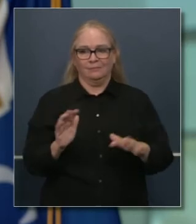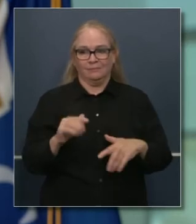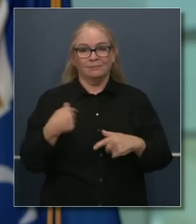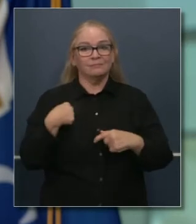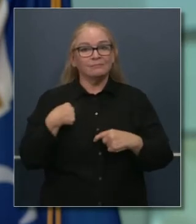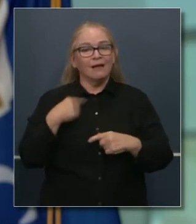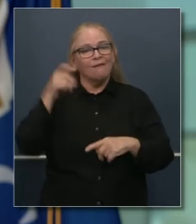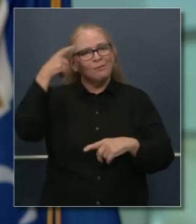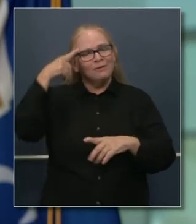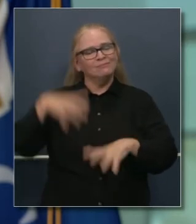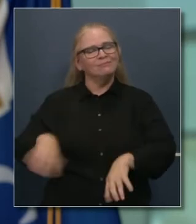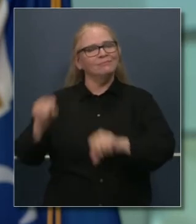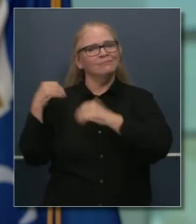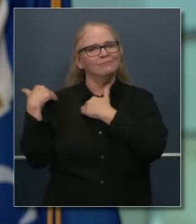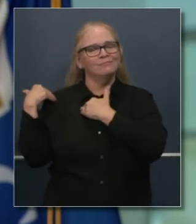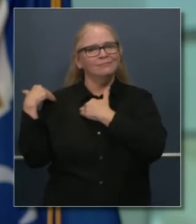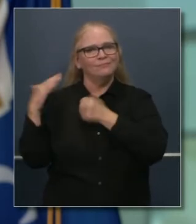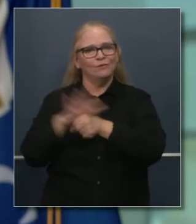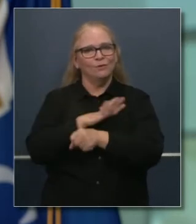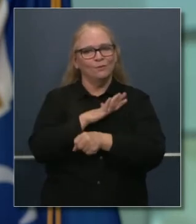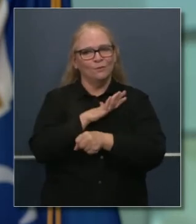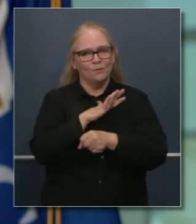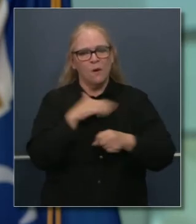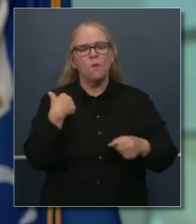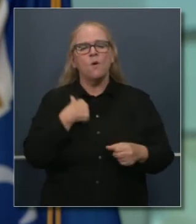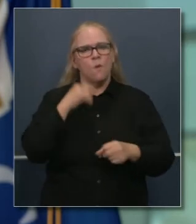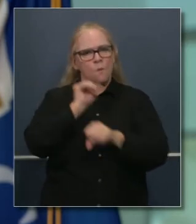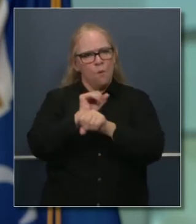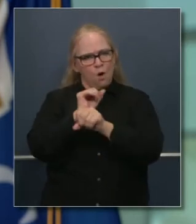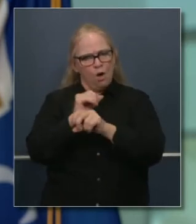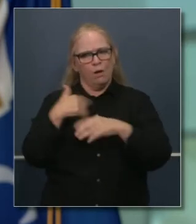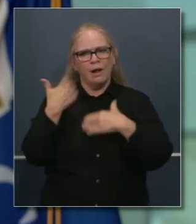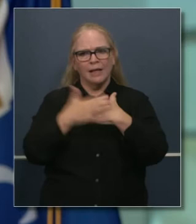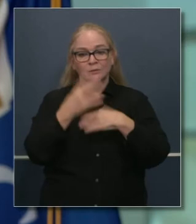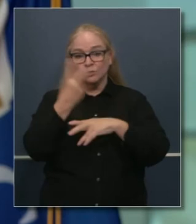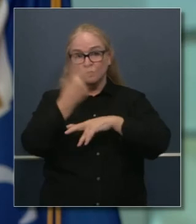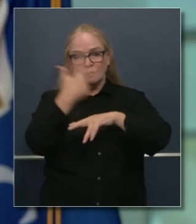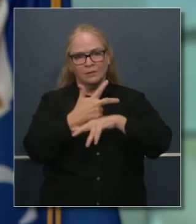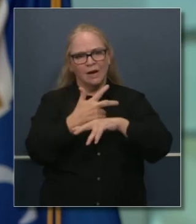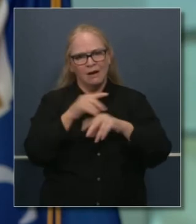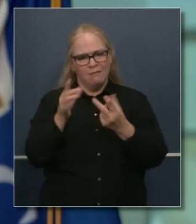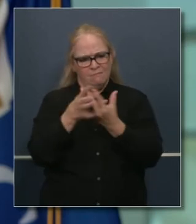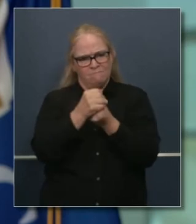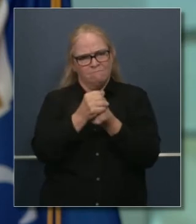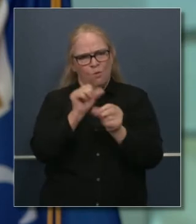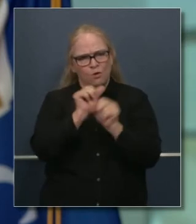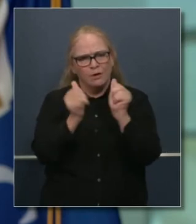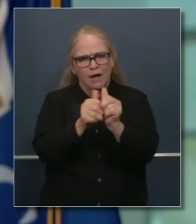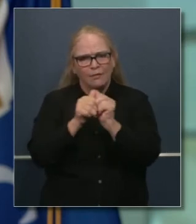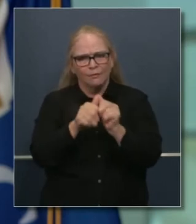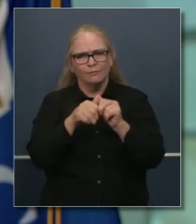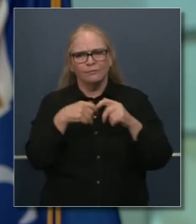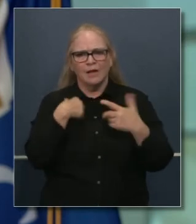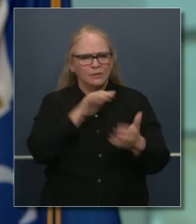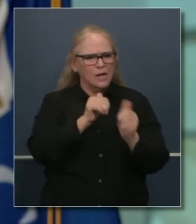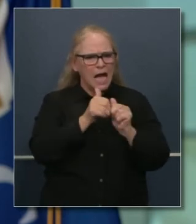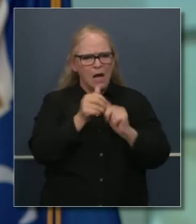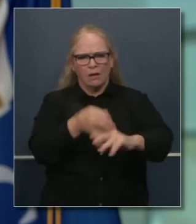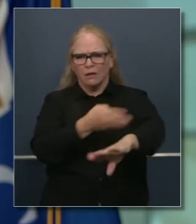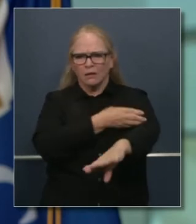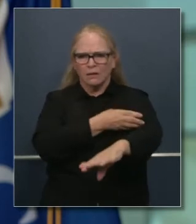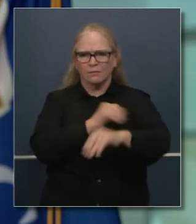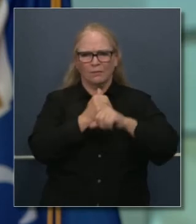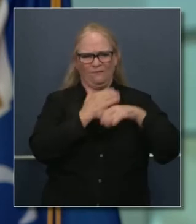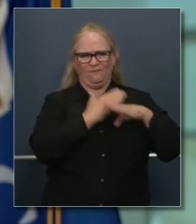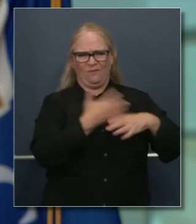esta cuestión lo más pronto posible para mitigar estos impactos en las próximas 72 horas y más allá y abordar